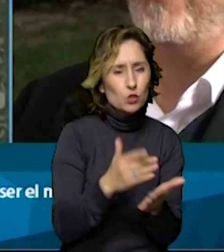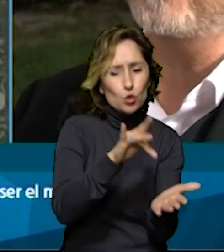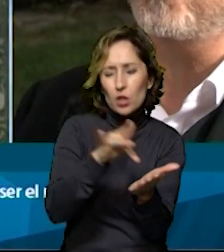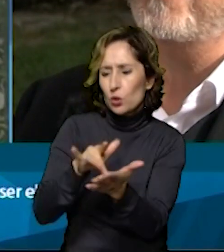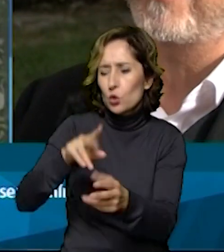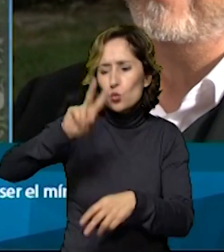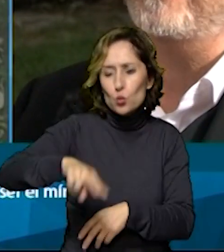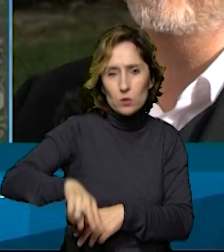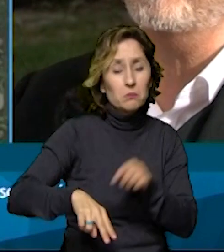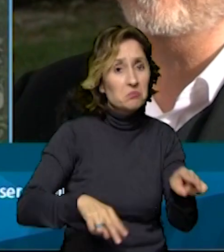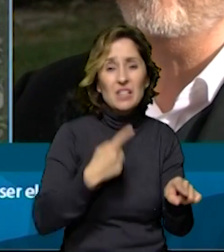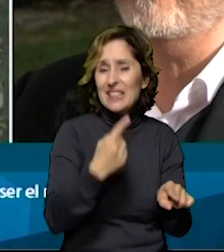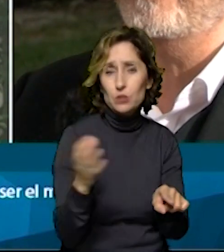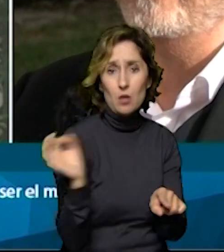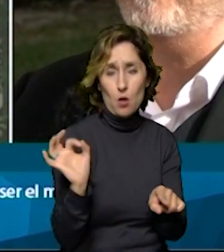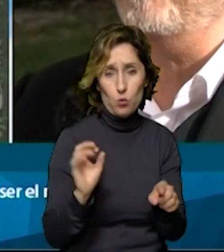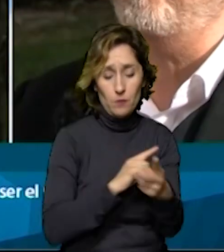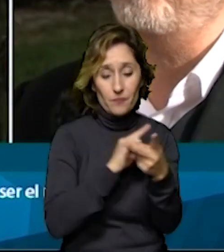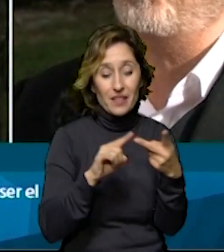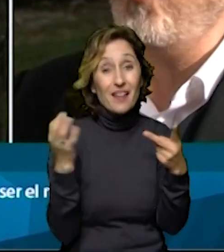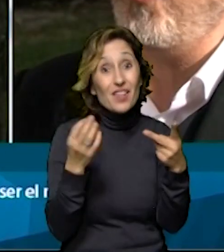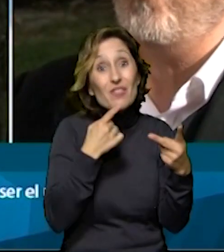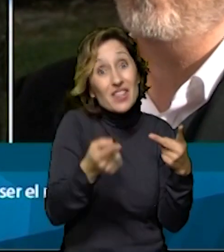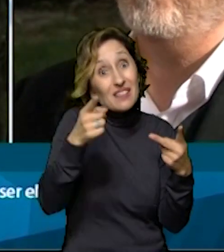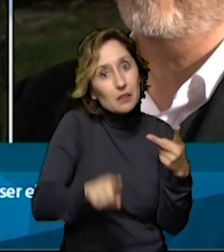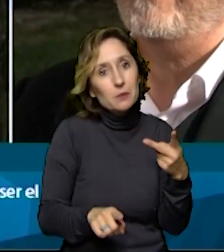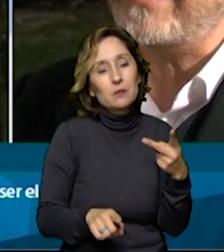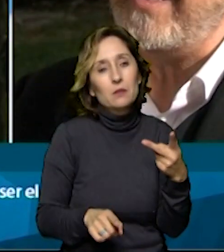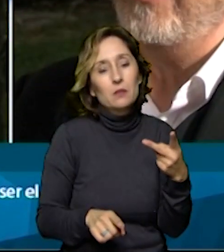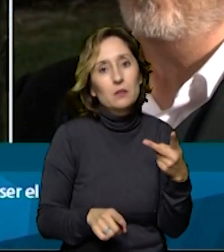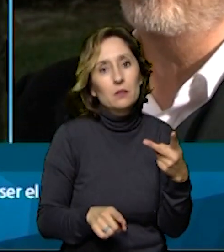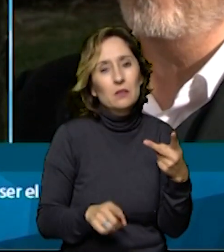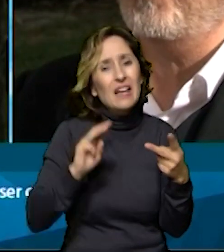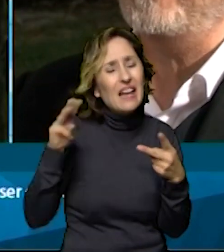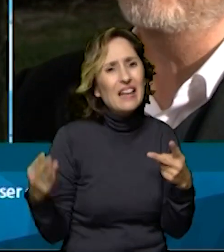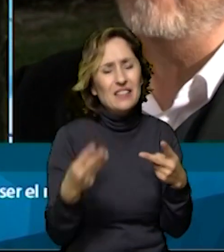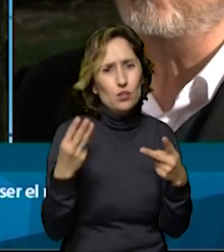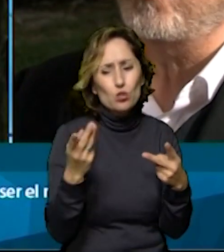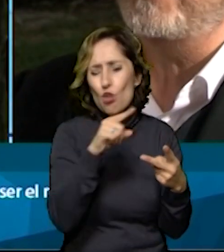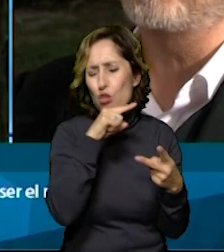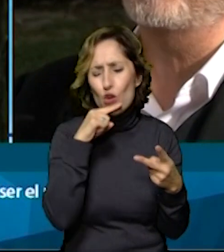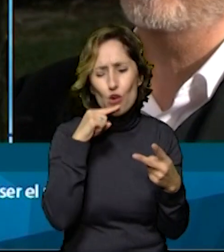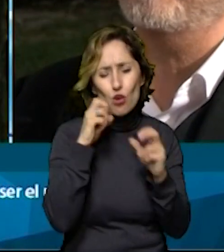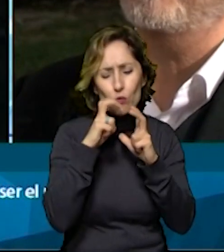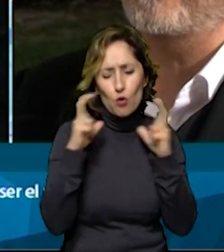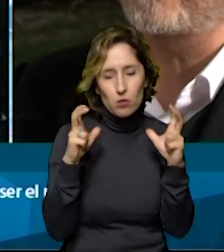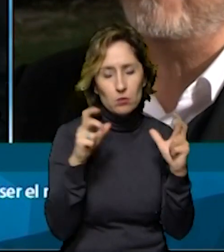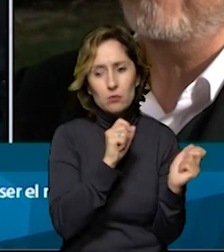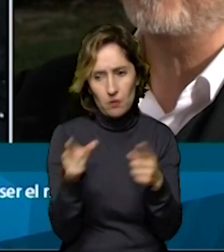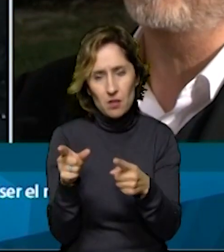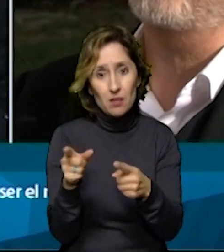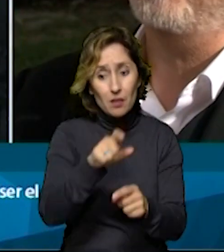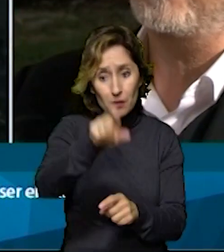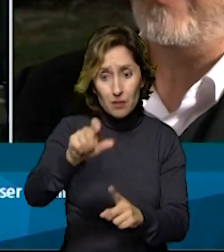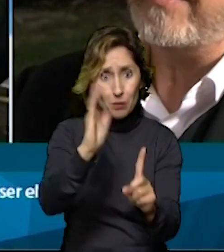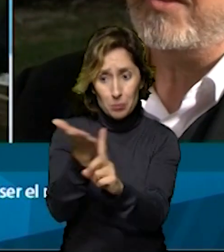todavía no lo han dicho. Y tienen que decir que produjo ETA un dolor inmenso, y se lo tienen que decir a las